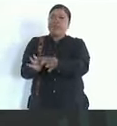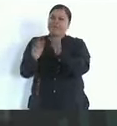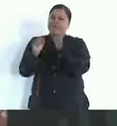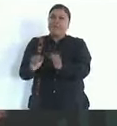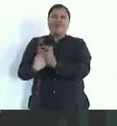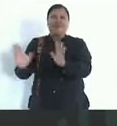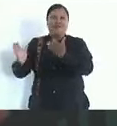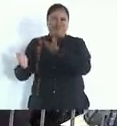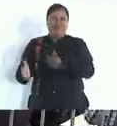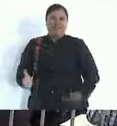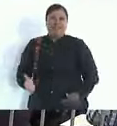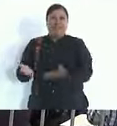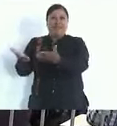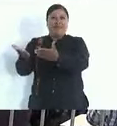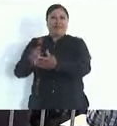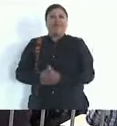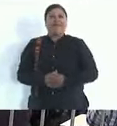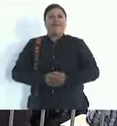presidente.